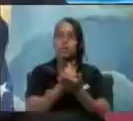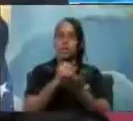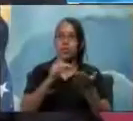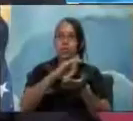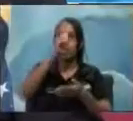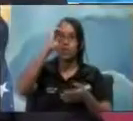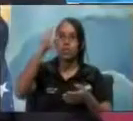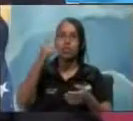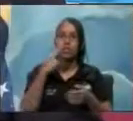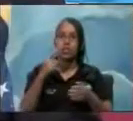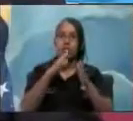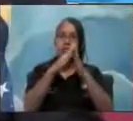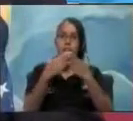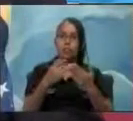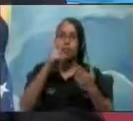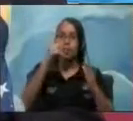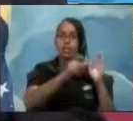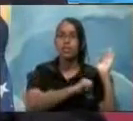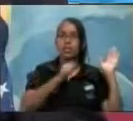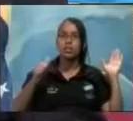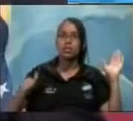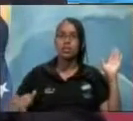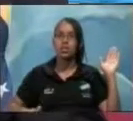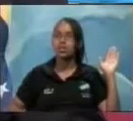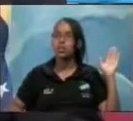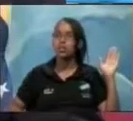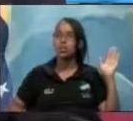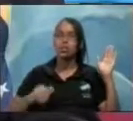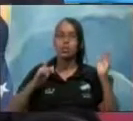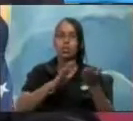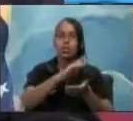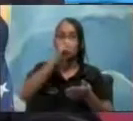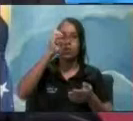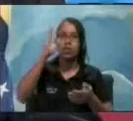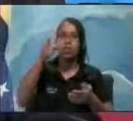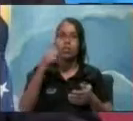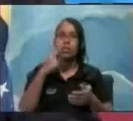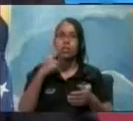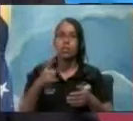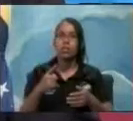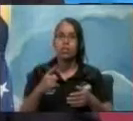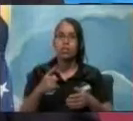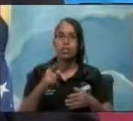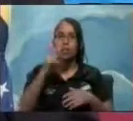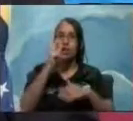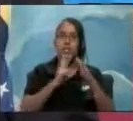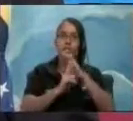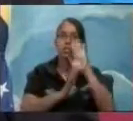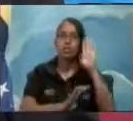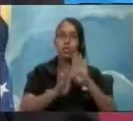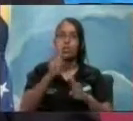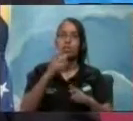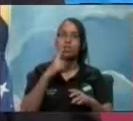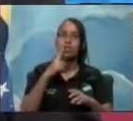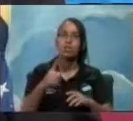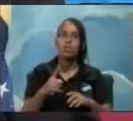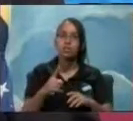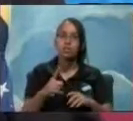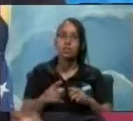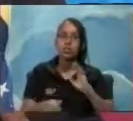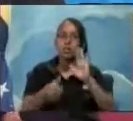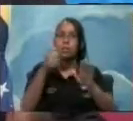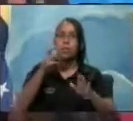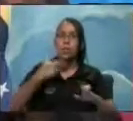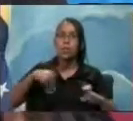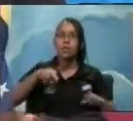Dice la palabra del Señor. Gloria, gloria a Dios. Dice el versículo 14, bendito sea Dios. Mas